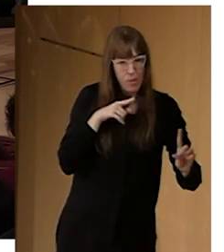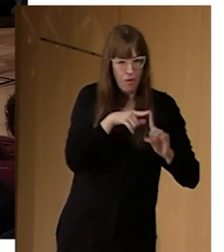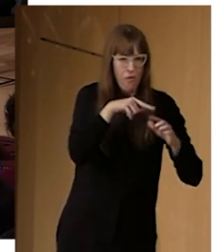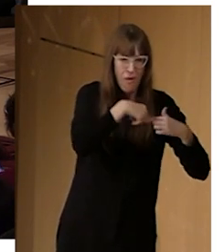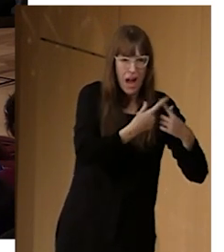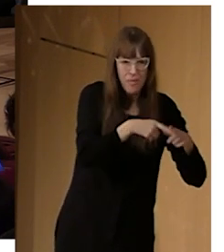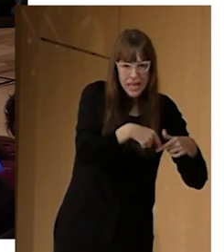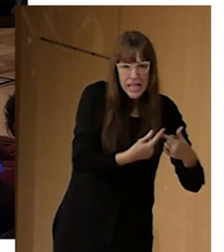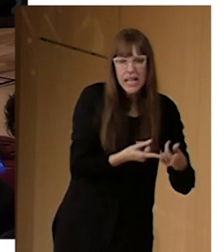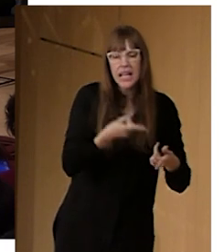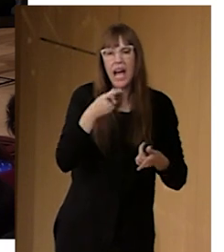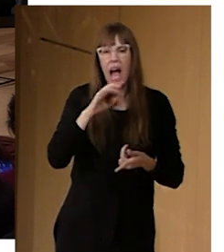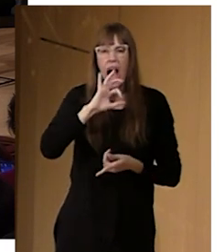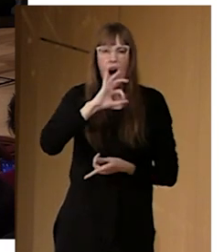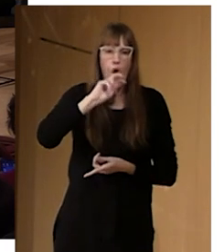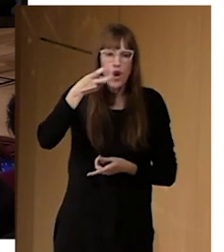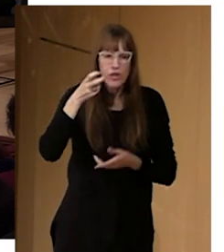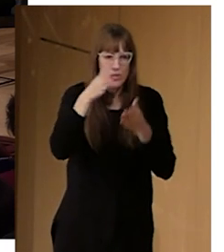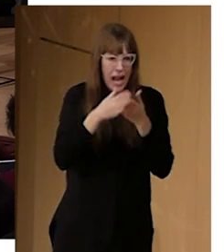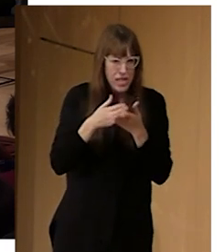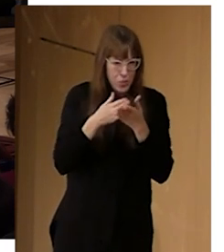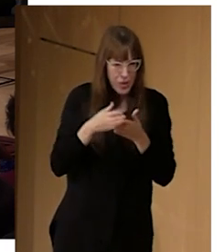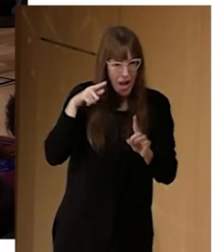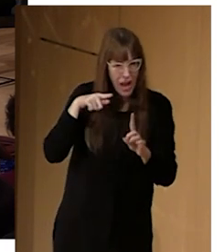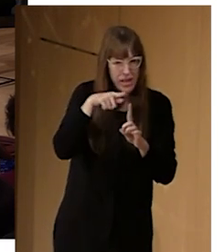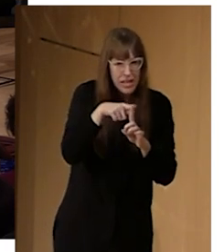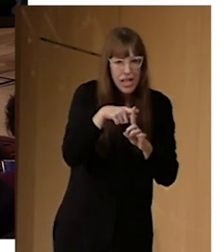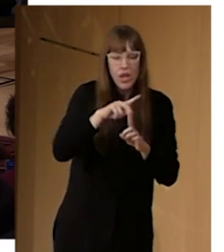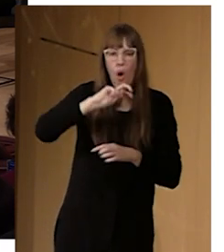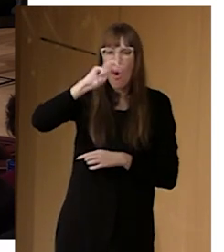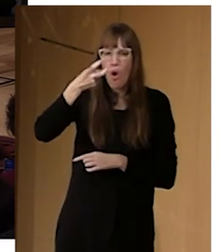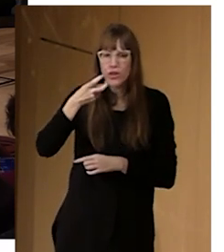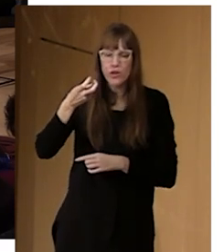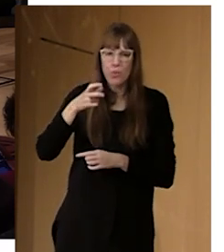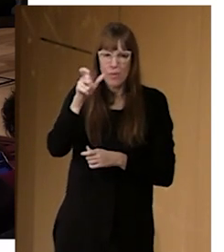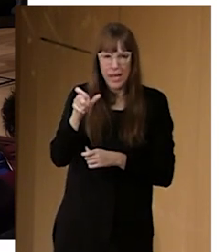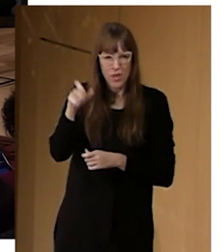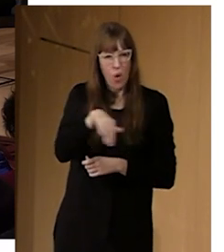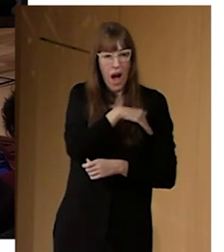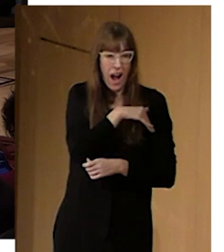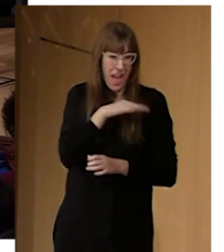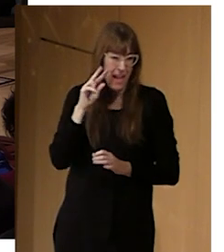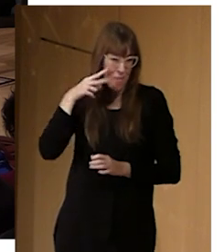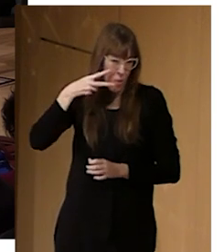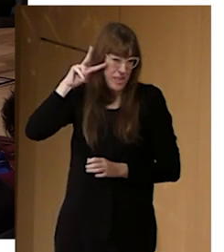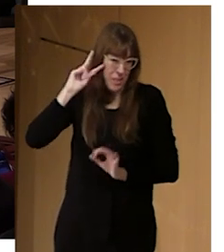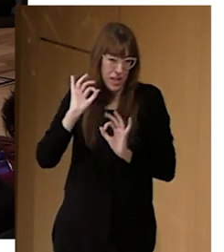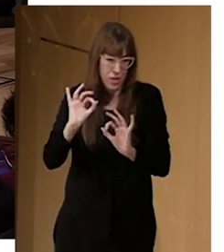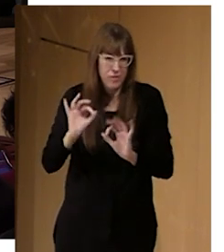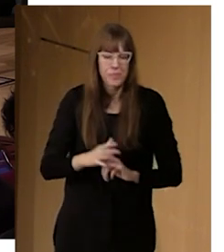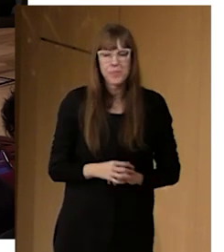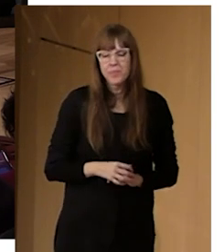otros vídeos más dirigidos a estudiantes y hacemos otros públicos más dirigidos al público académico luego por otro lado también